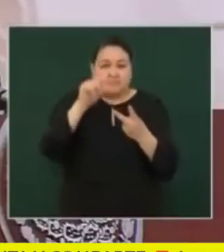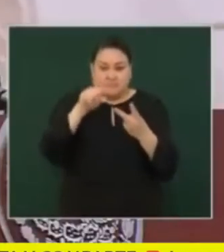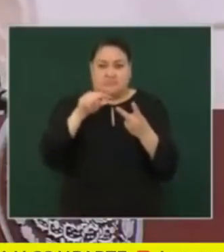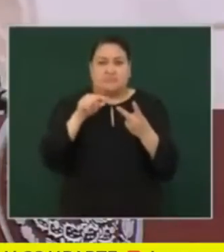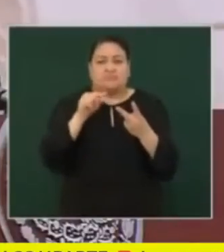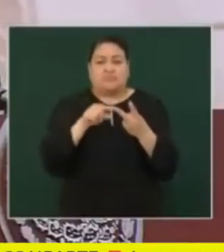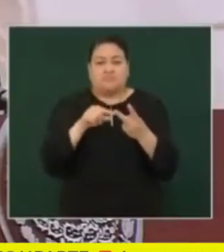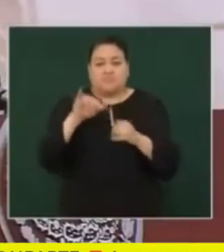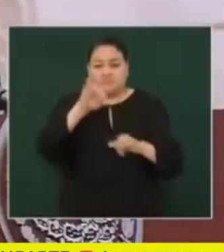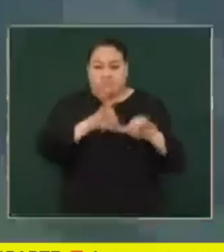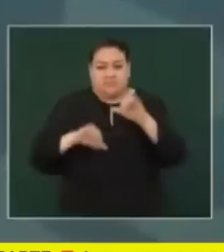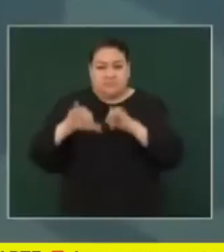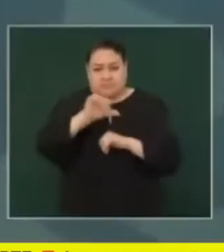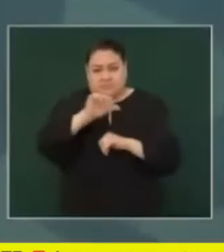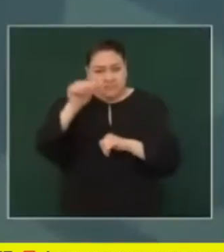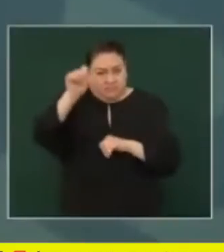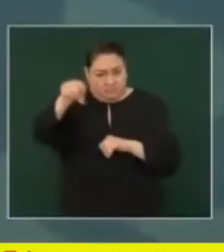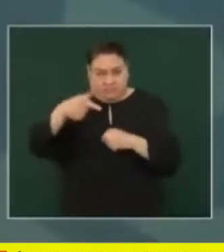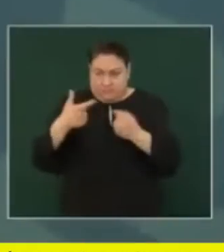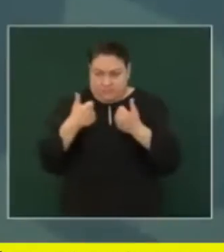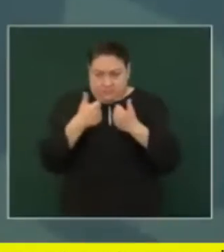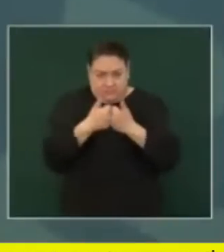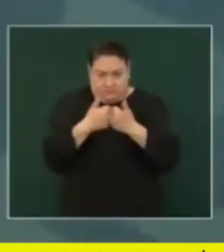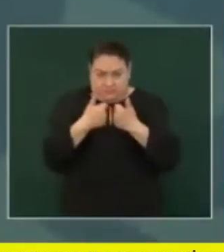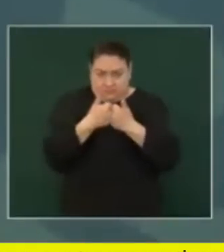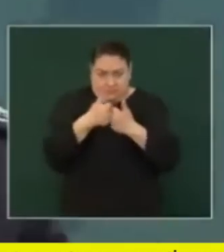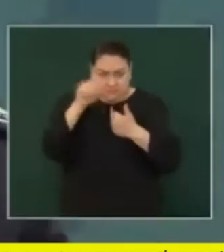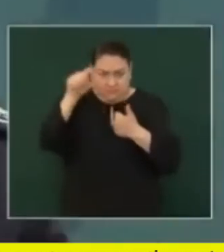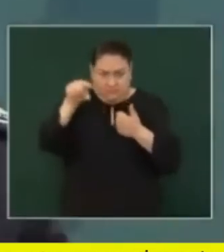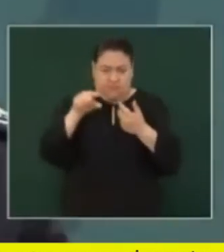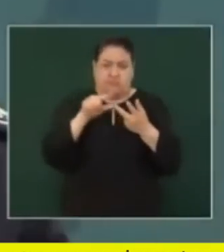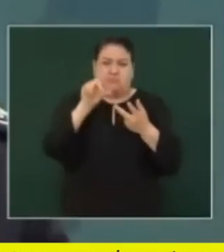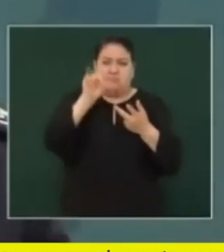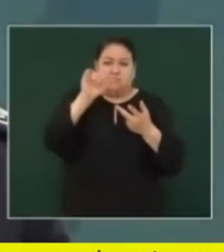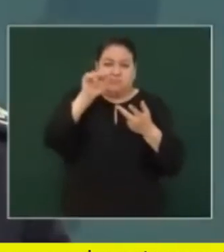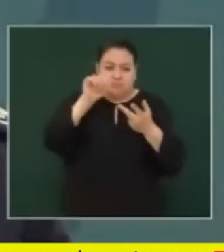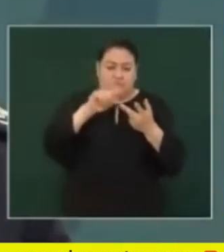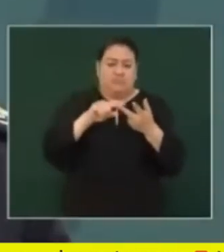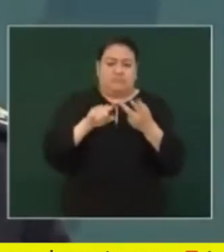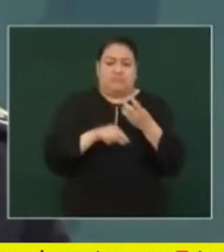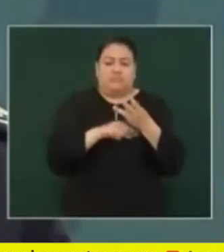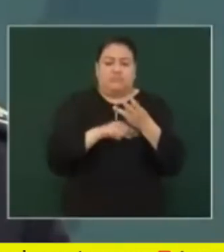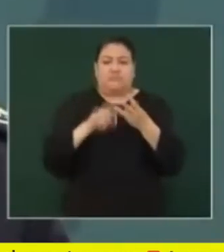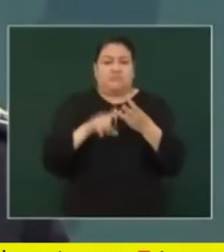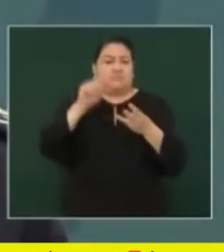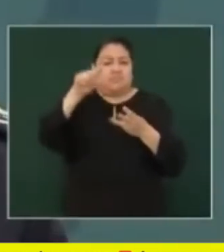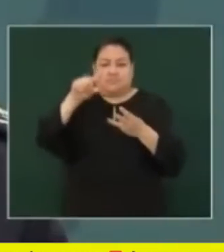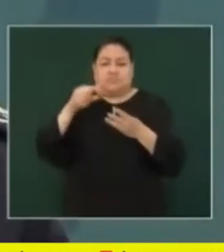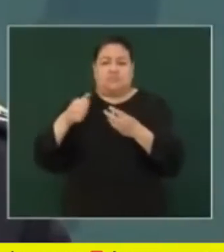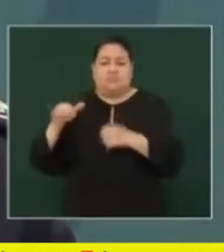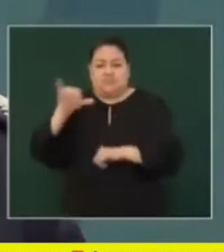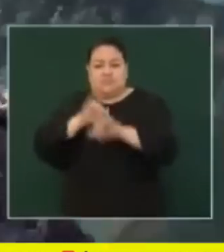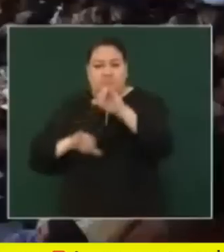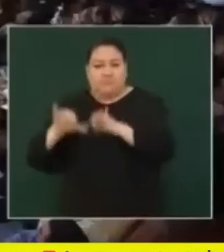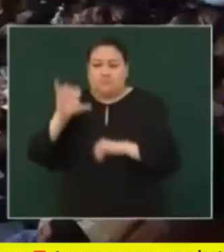que tiene la aduana y el laboratorio del cofepris